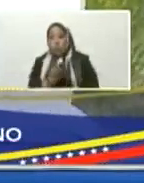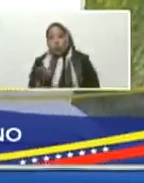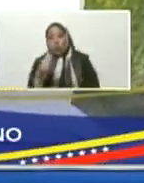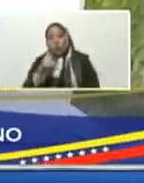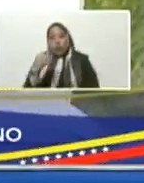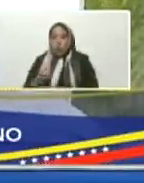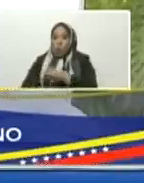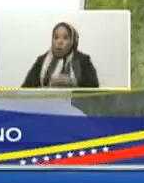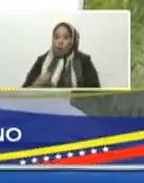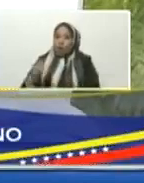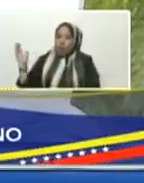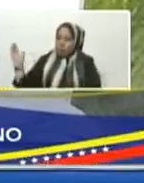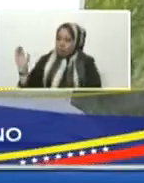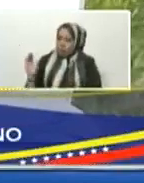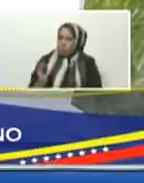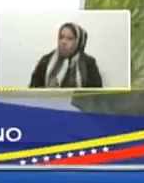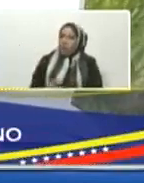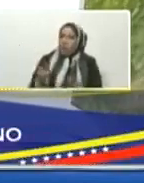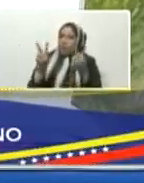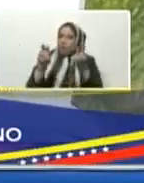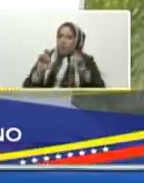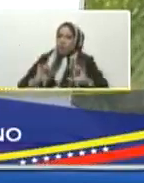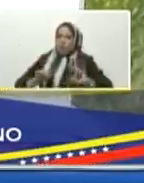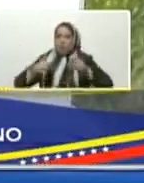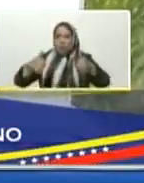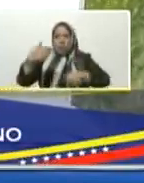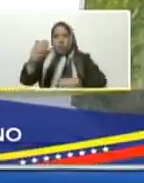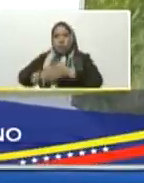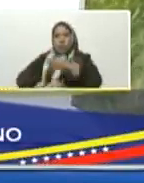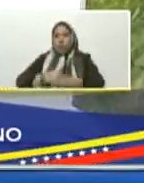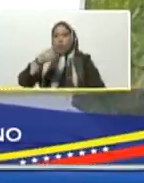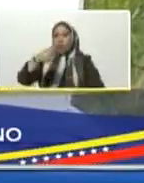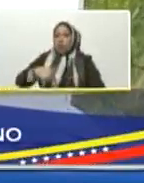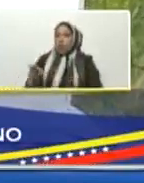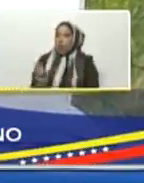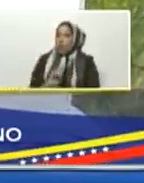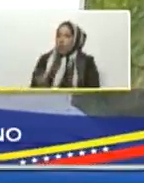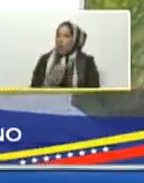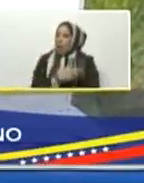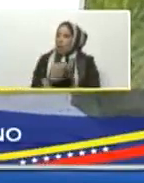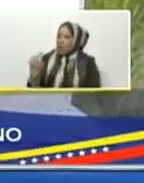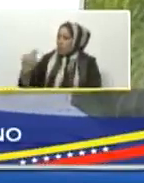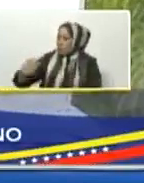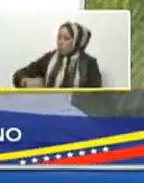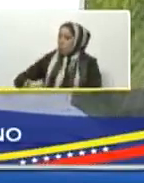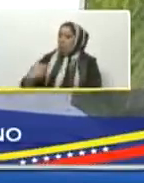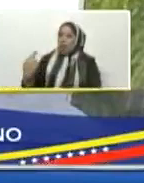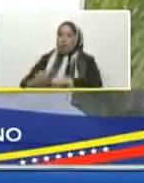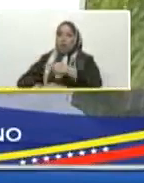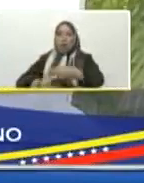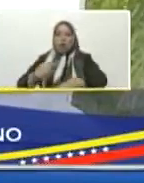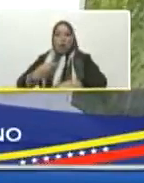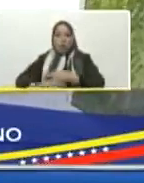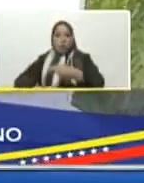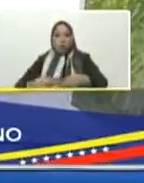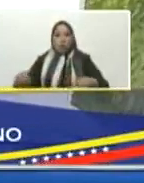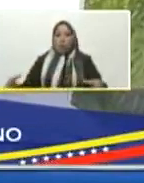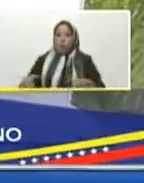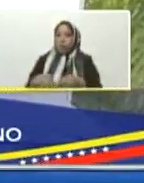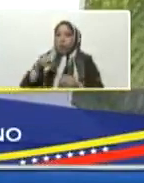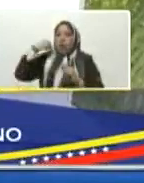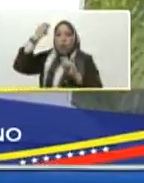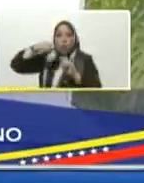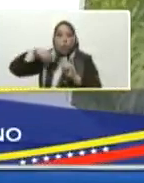venir a inaugurar muy pronto, porque estamos hablando, ya los equipos están por salir de China, hemos hecho varias reuniones por